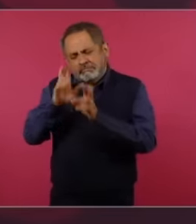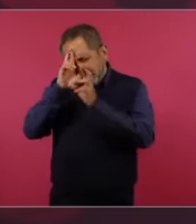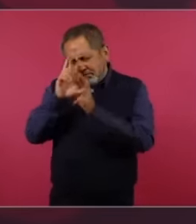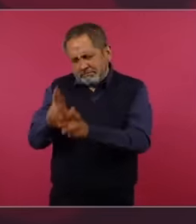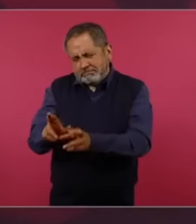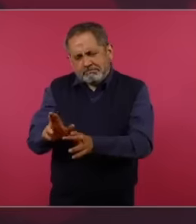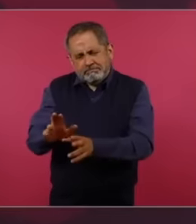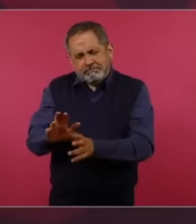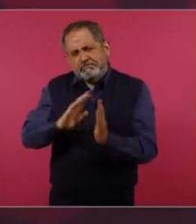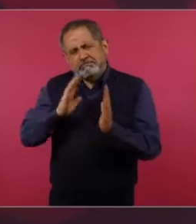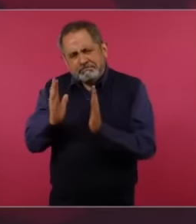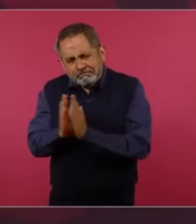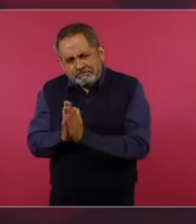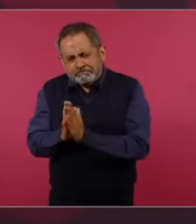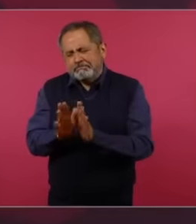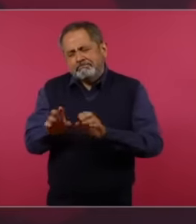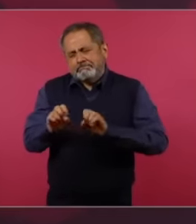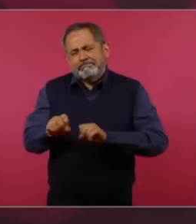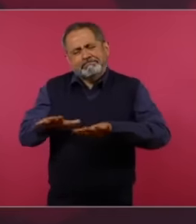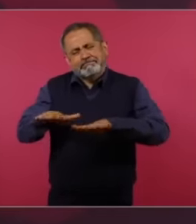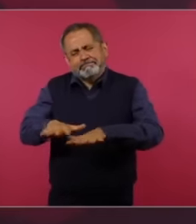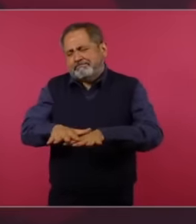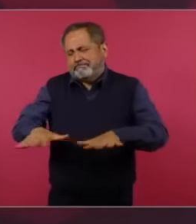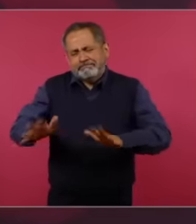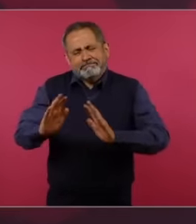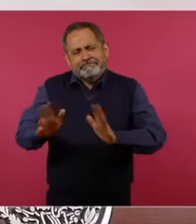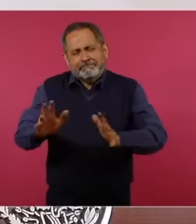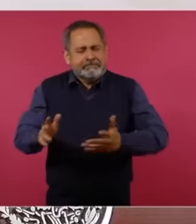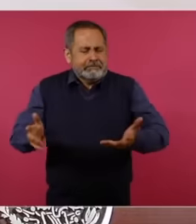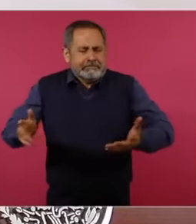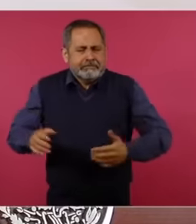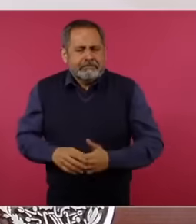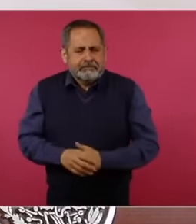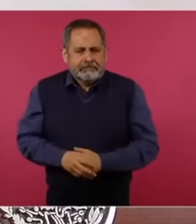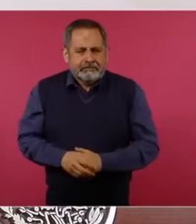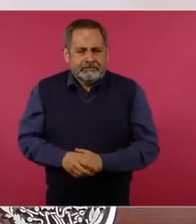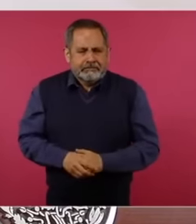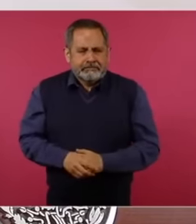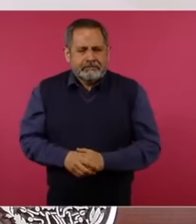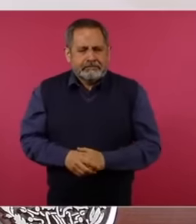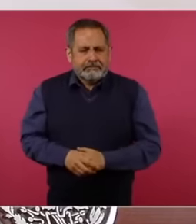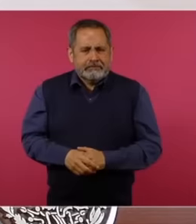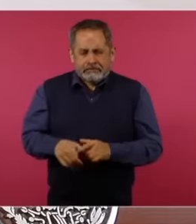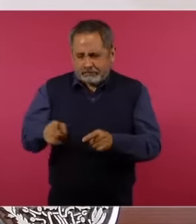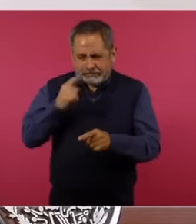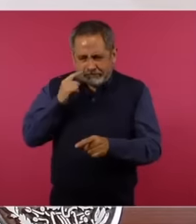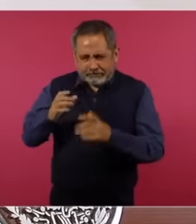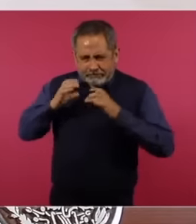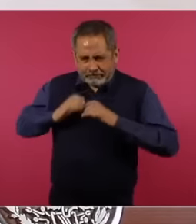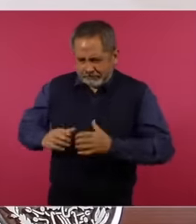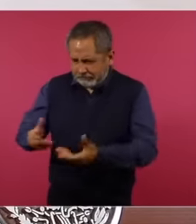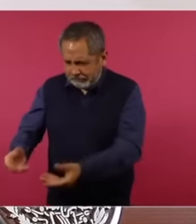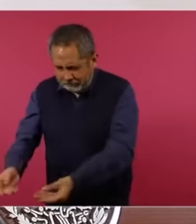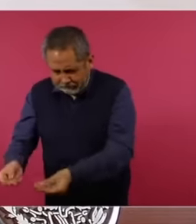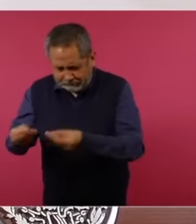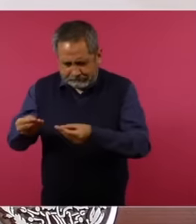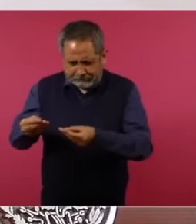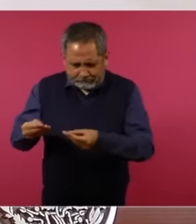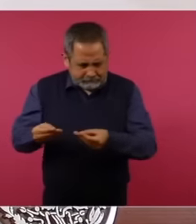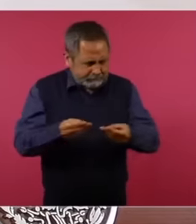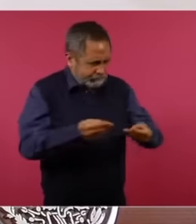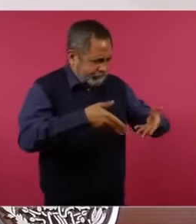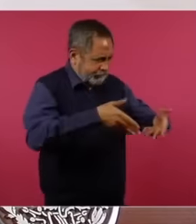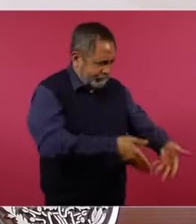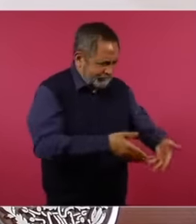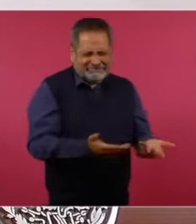sus familiares, sino porque decían, los voy a sacar de aquí para enterrarlos en otras